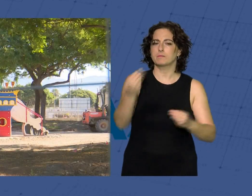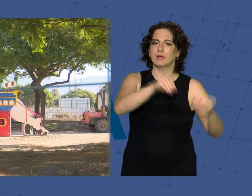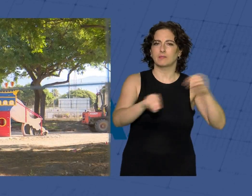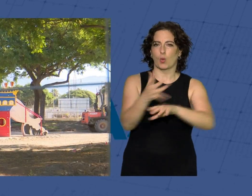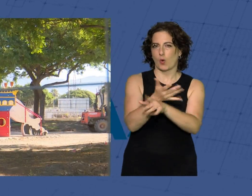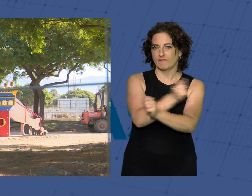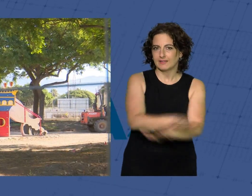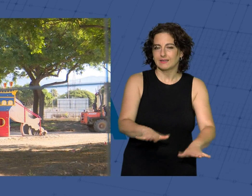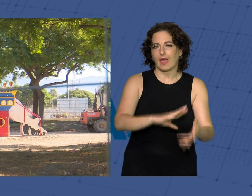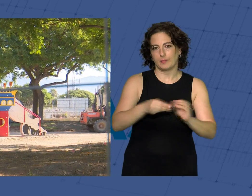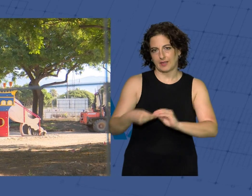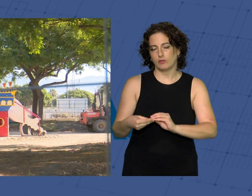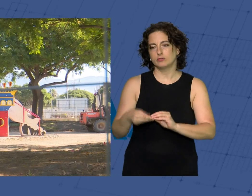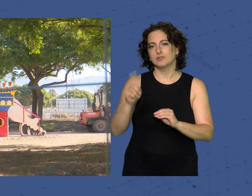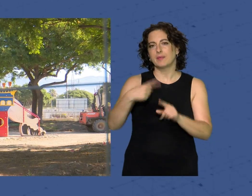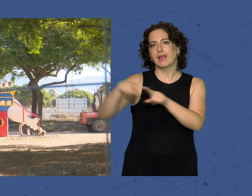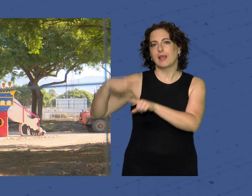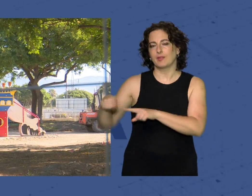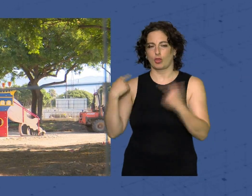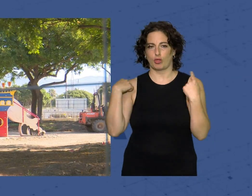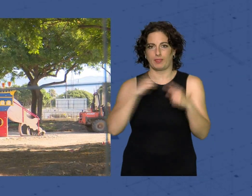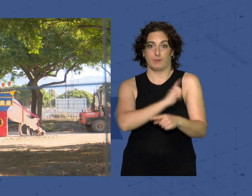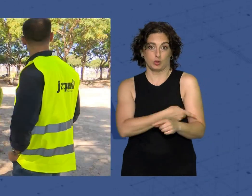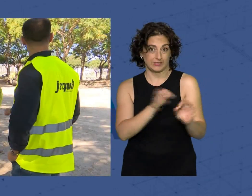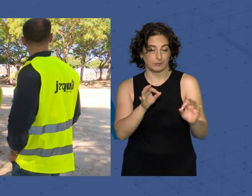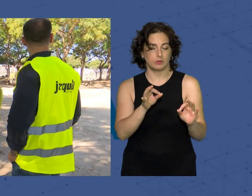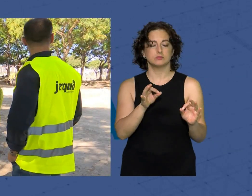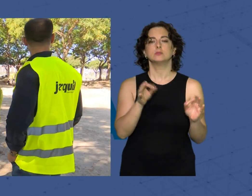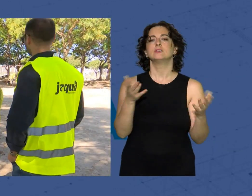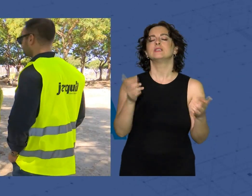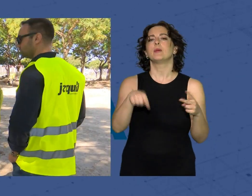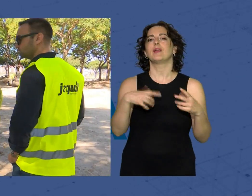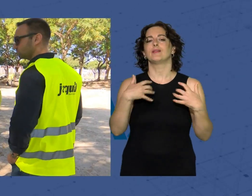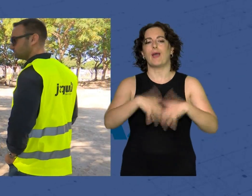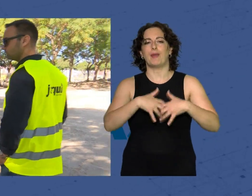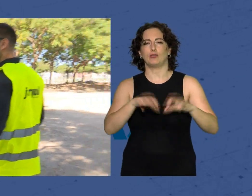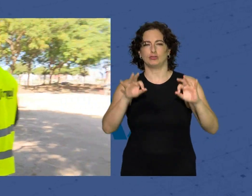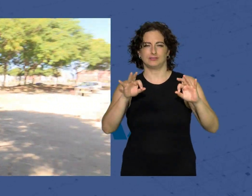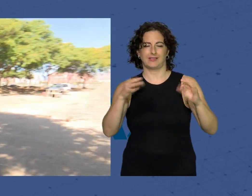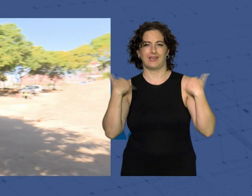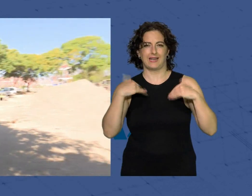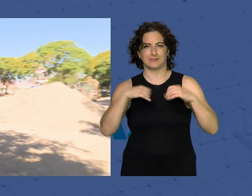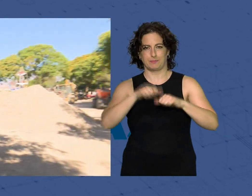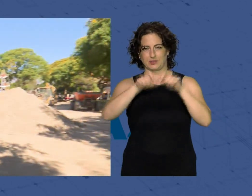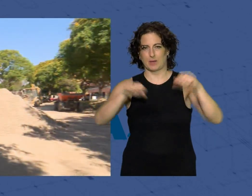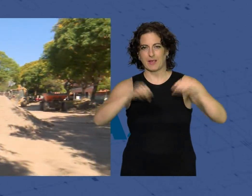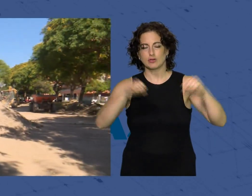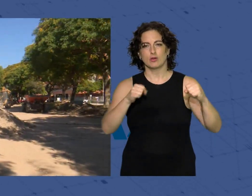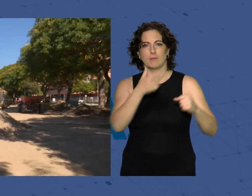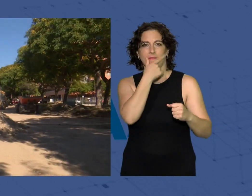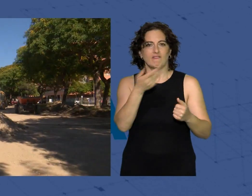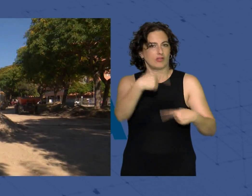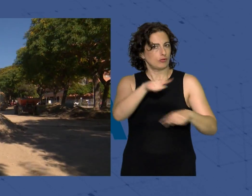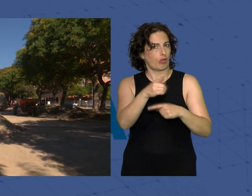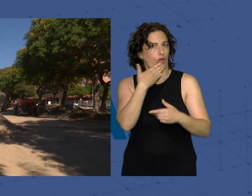infantiles adaptados elementos deportivos y biosaludables y aparatos de gerontogimnasia para facilitar el ocio de todos los